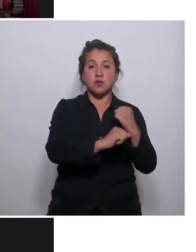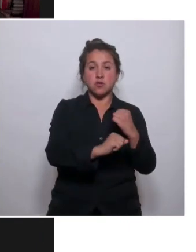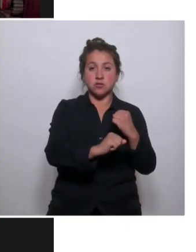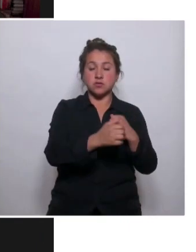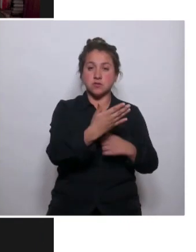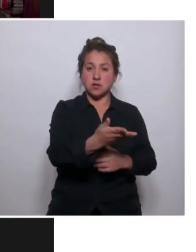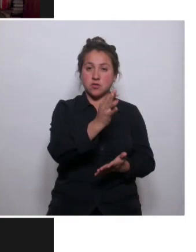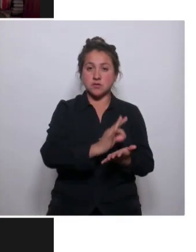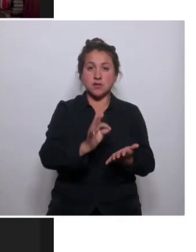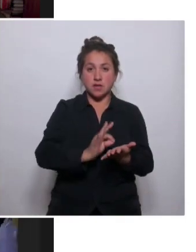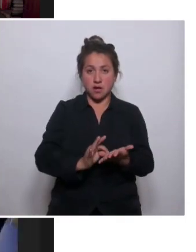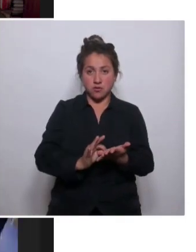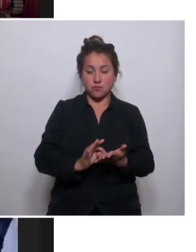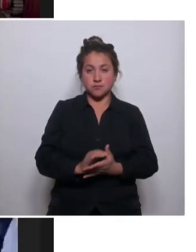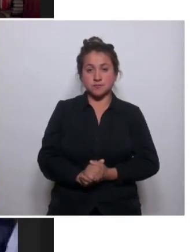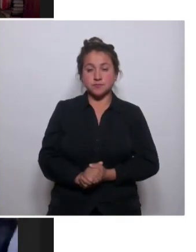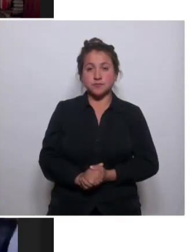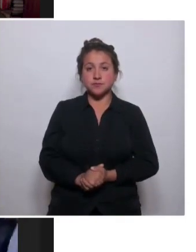señor secretario.